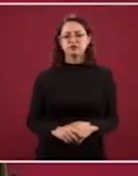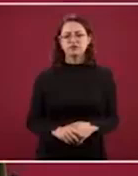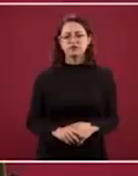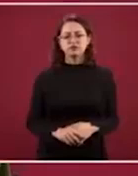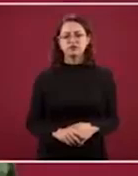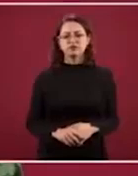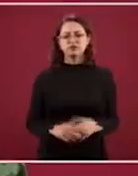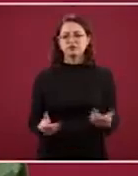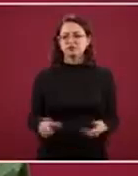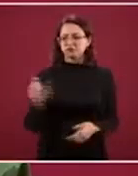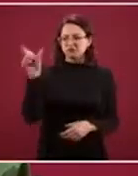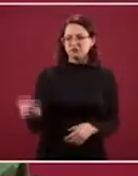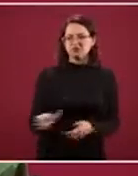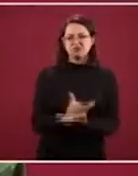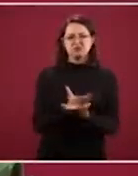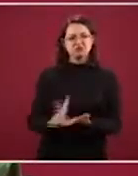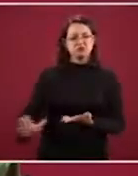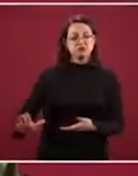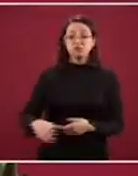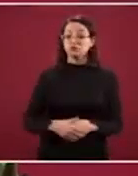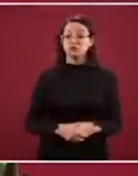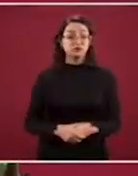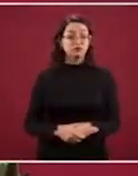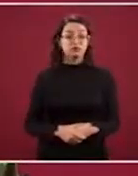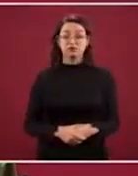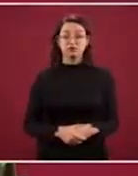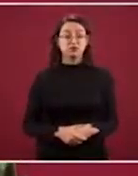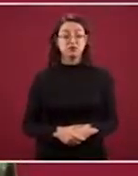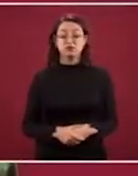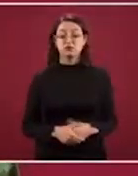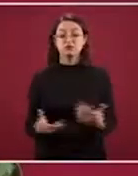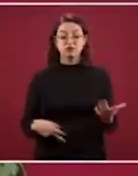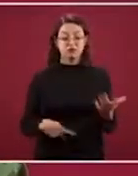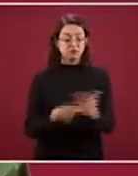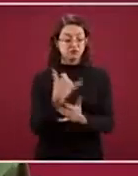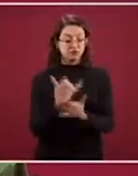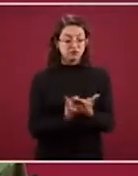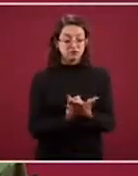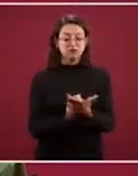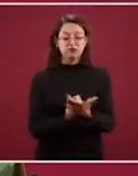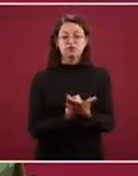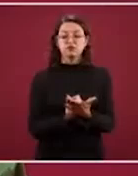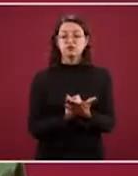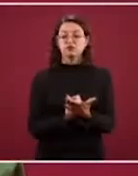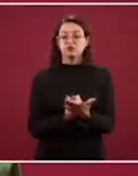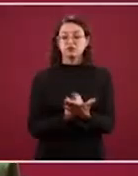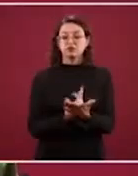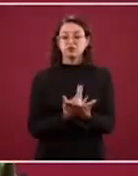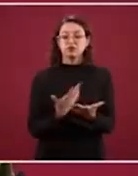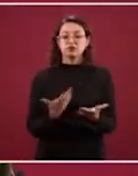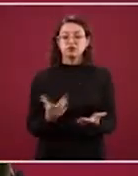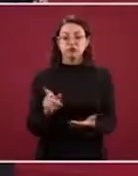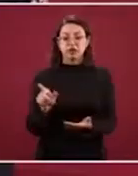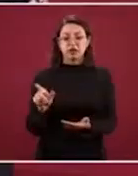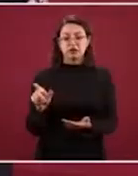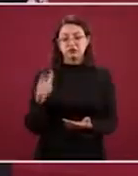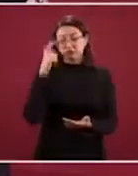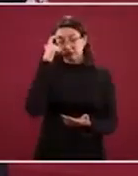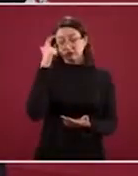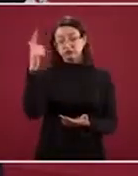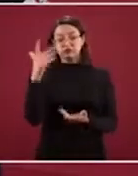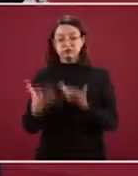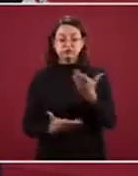le hagamos a un lado desde los los proyectos que el mejor en su momento el